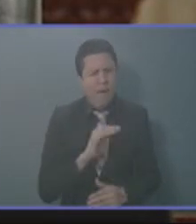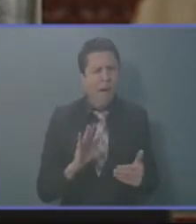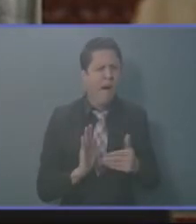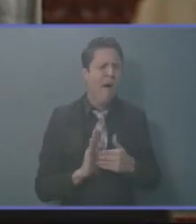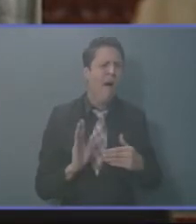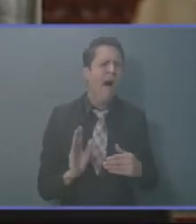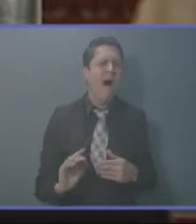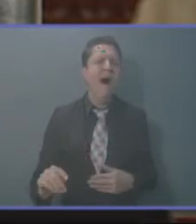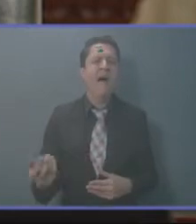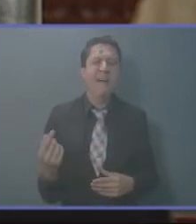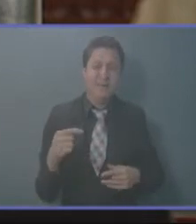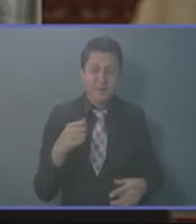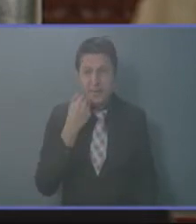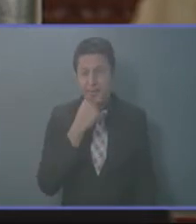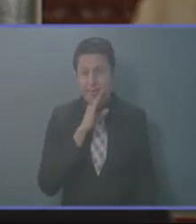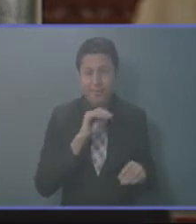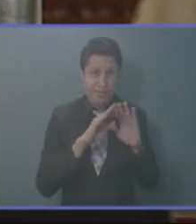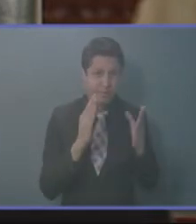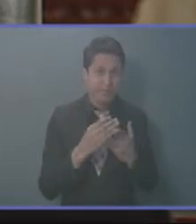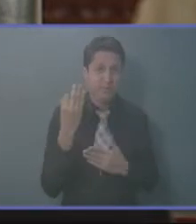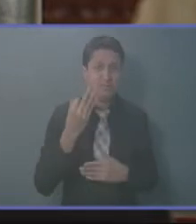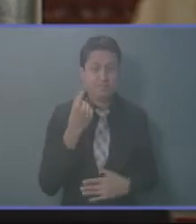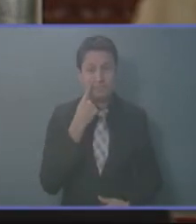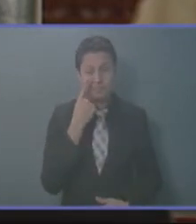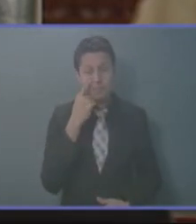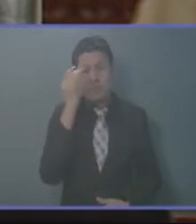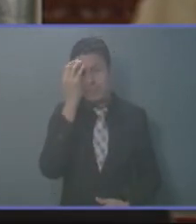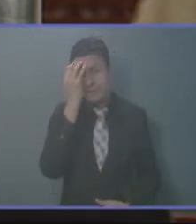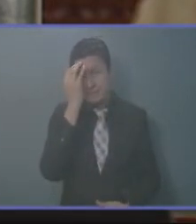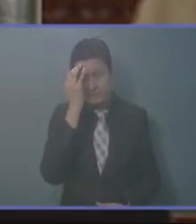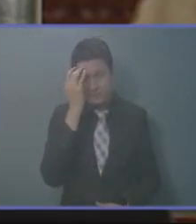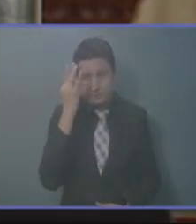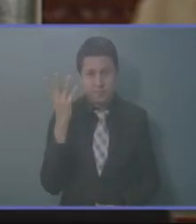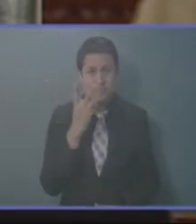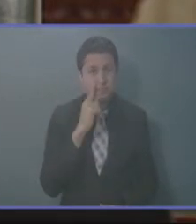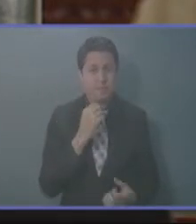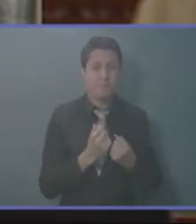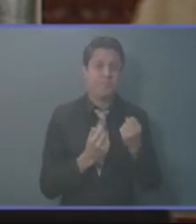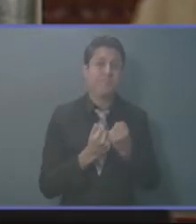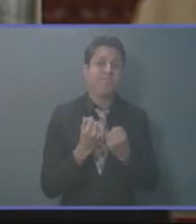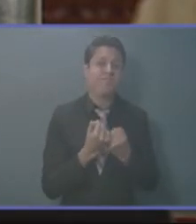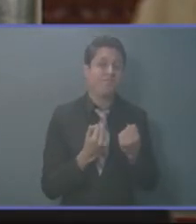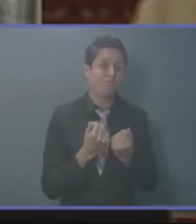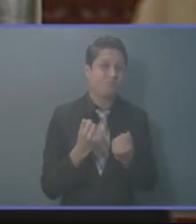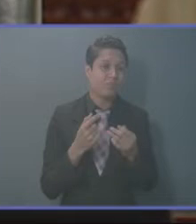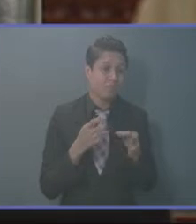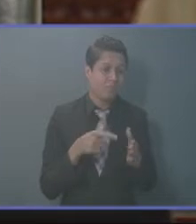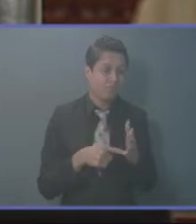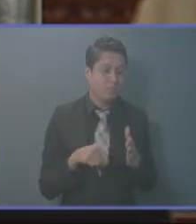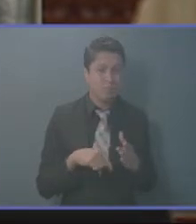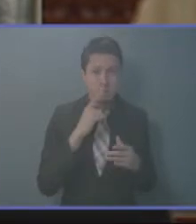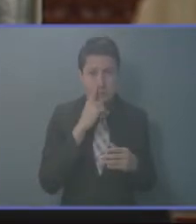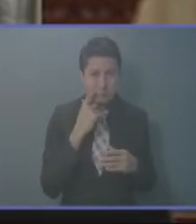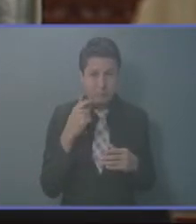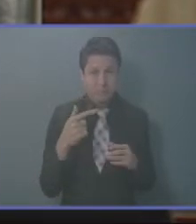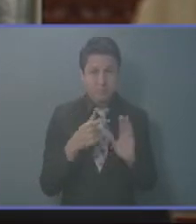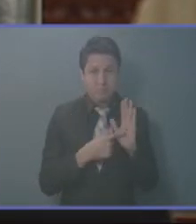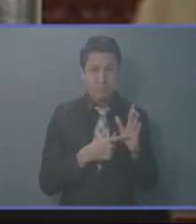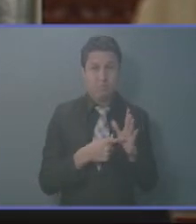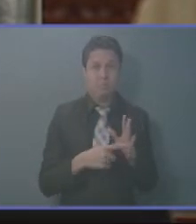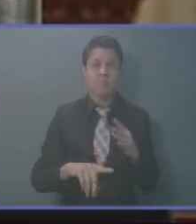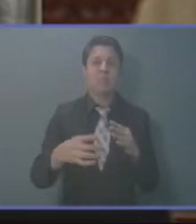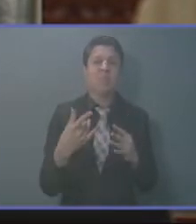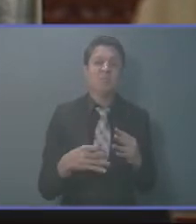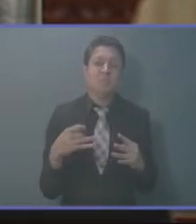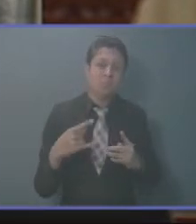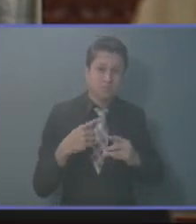anterior, la pandemia sin duda requiere de la preocupación y atención de diversos sectores, por lo que al existir distintos bienes jurídicos que